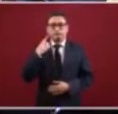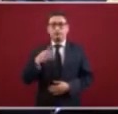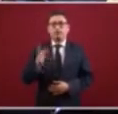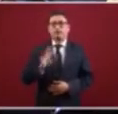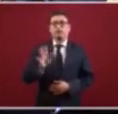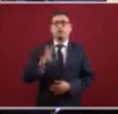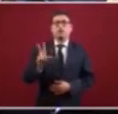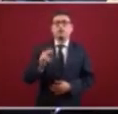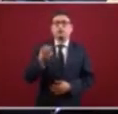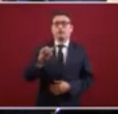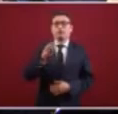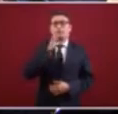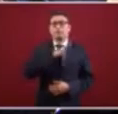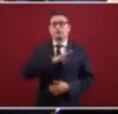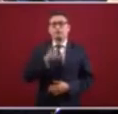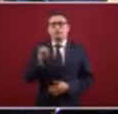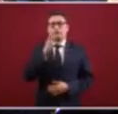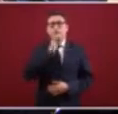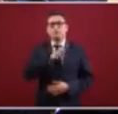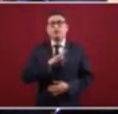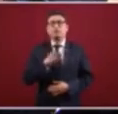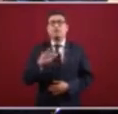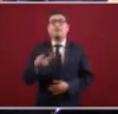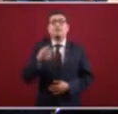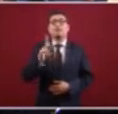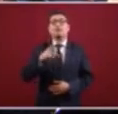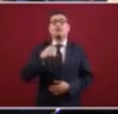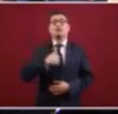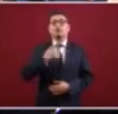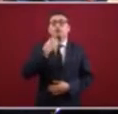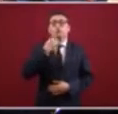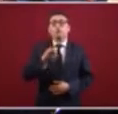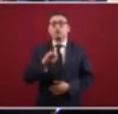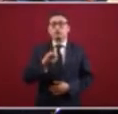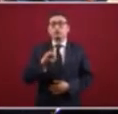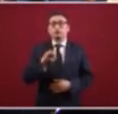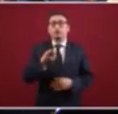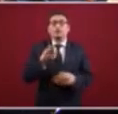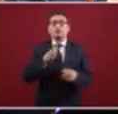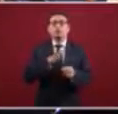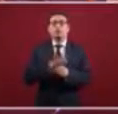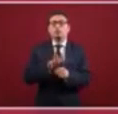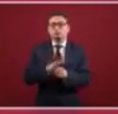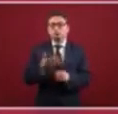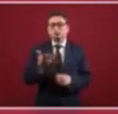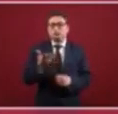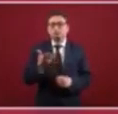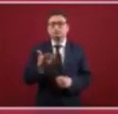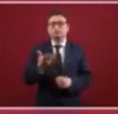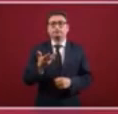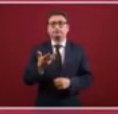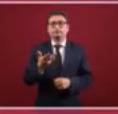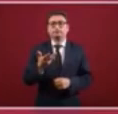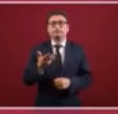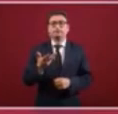personas. Eso está mal, pero aquí voy a que